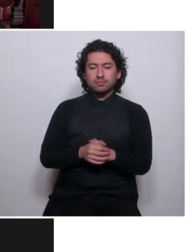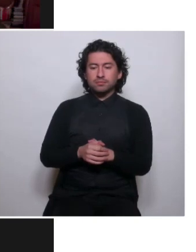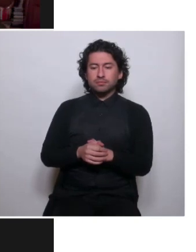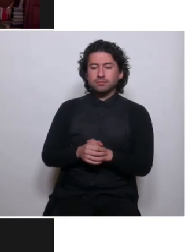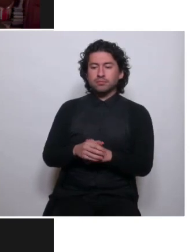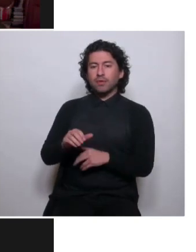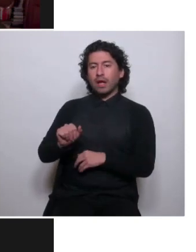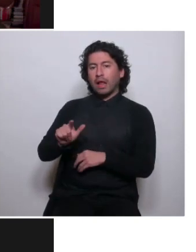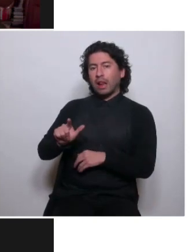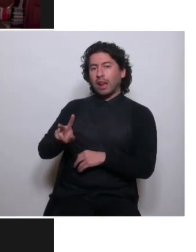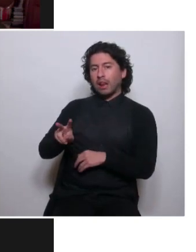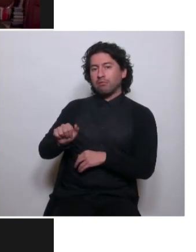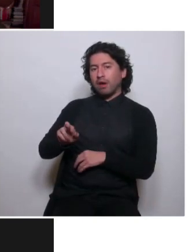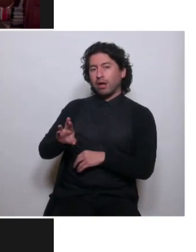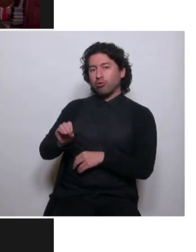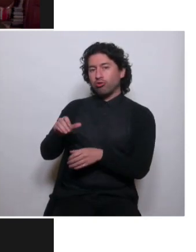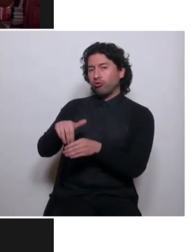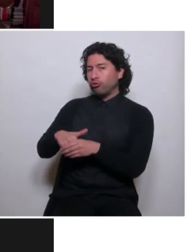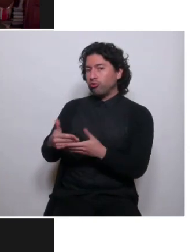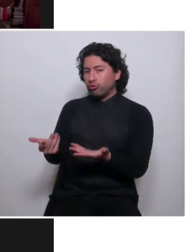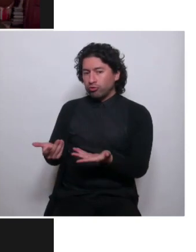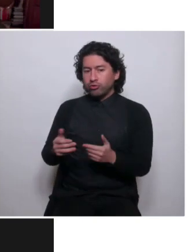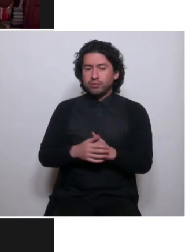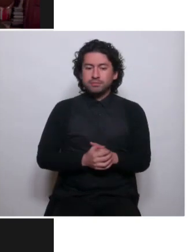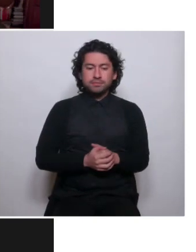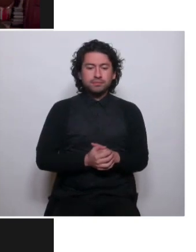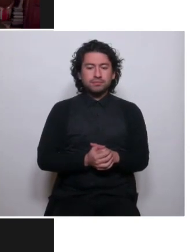Convencional Álvaro Jofré, ¿cómo vota?